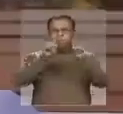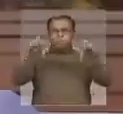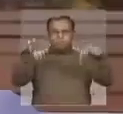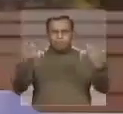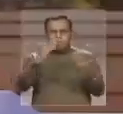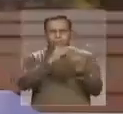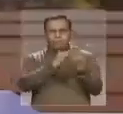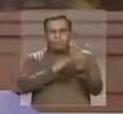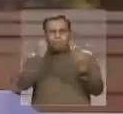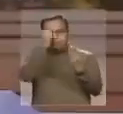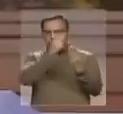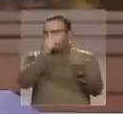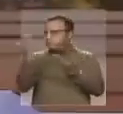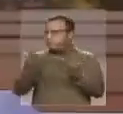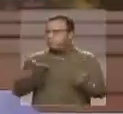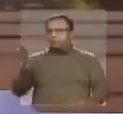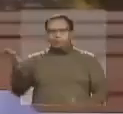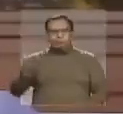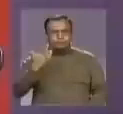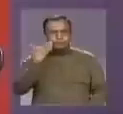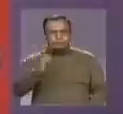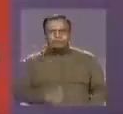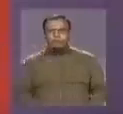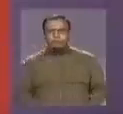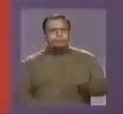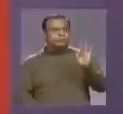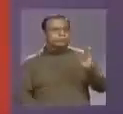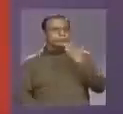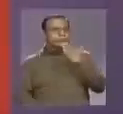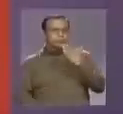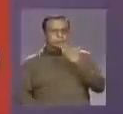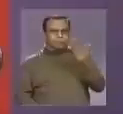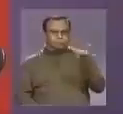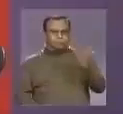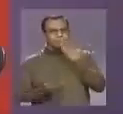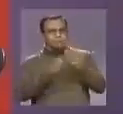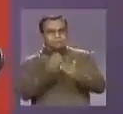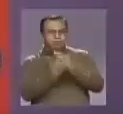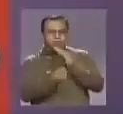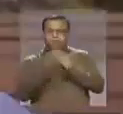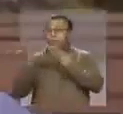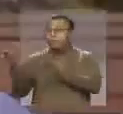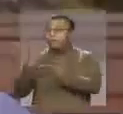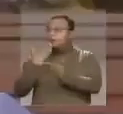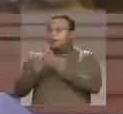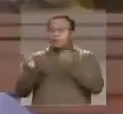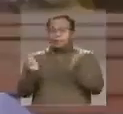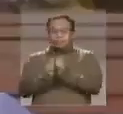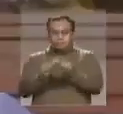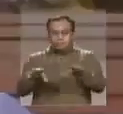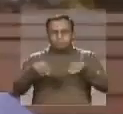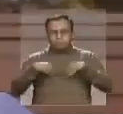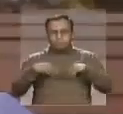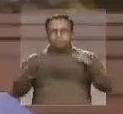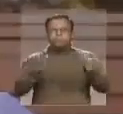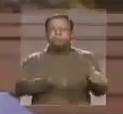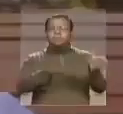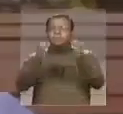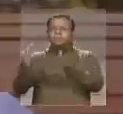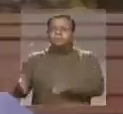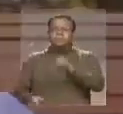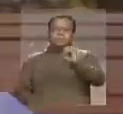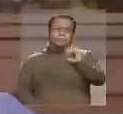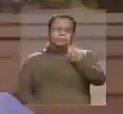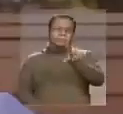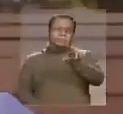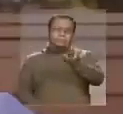agenda afro. Evelyn, bienvenida, ¿qué tal? Muy bien, muchas gracias por esta invitación. A usted gracias por aceptarla. Y Audrey